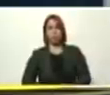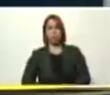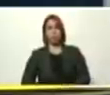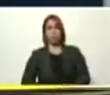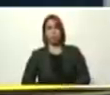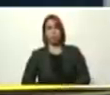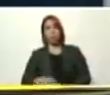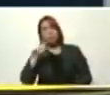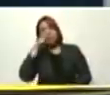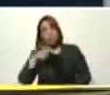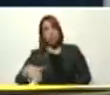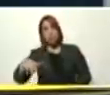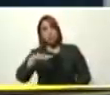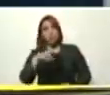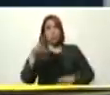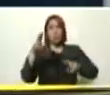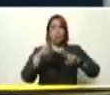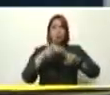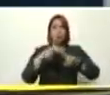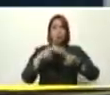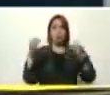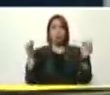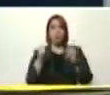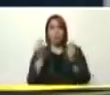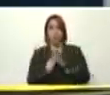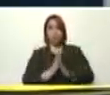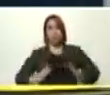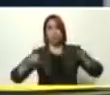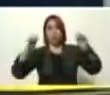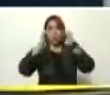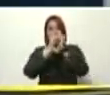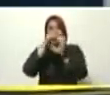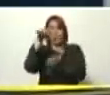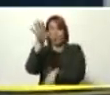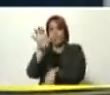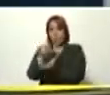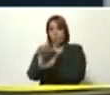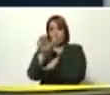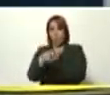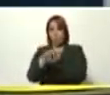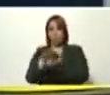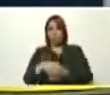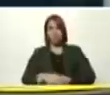Los pueblos del Táchira, Mérida, Anzoátegui y Nueva Esparta